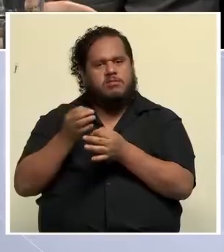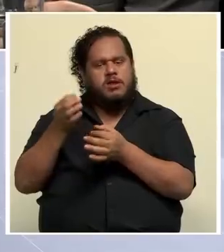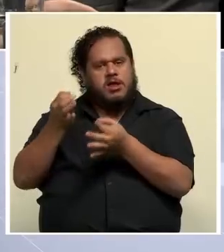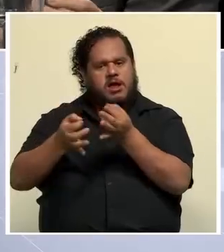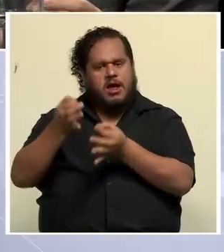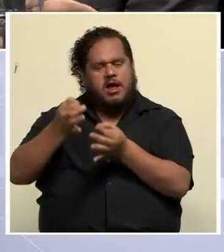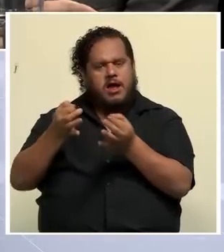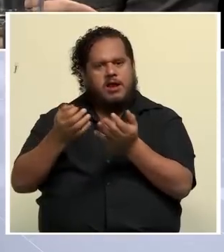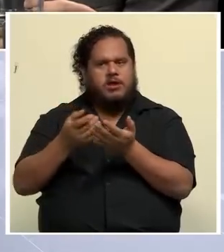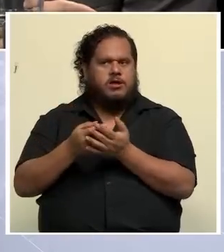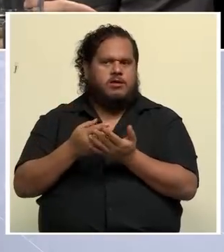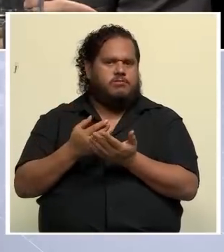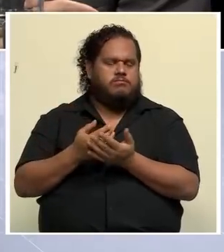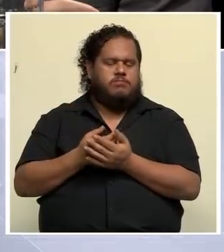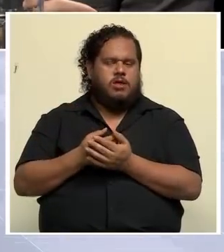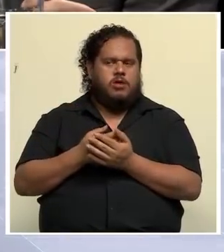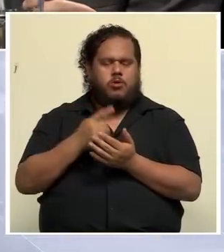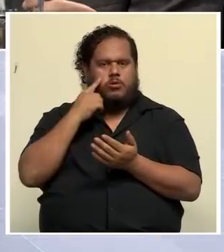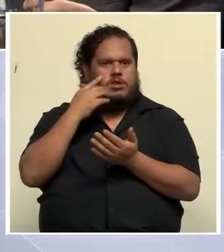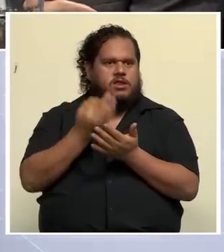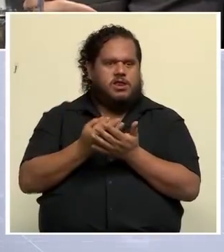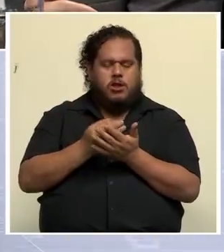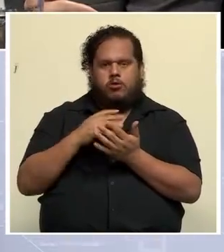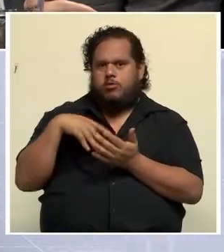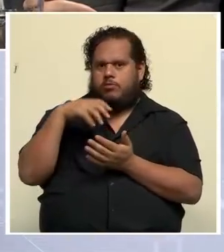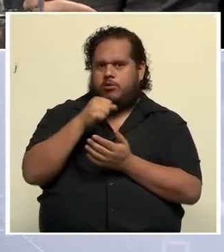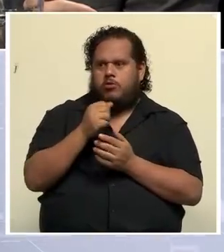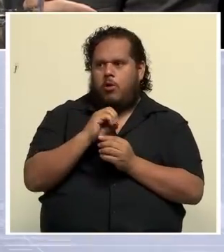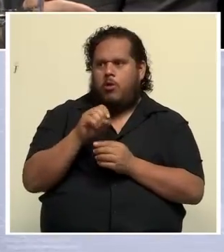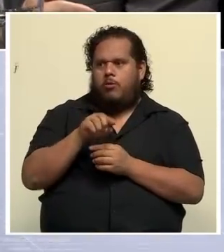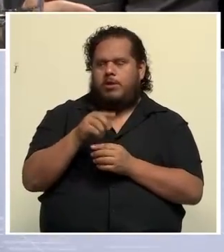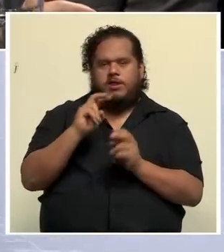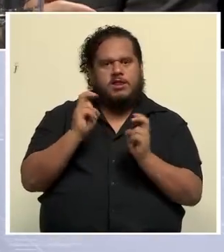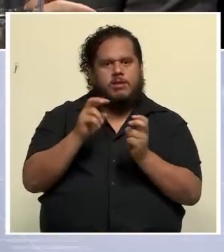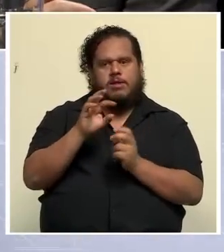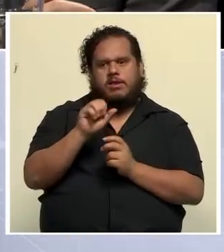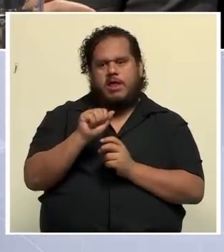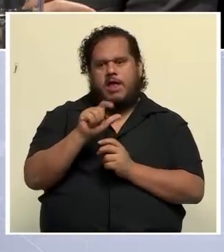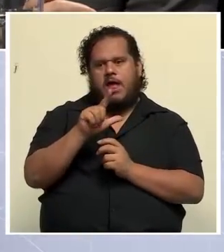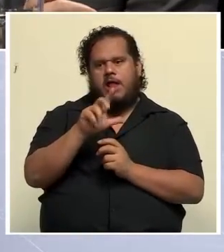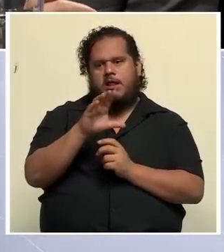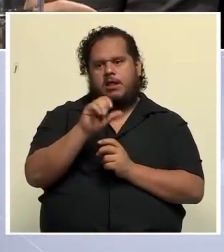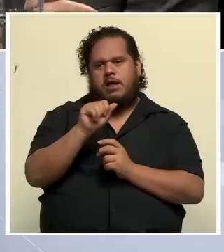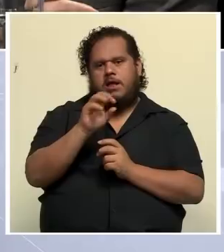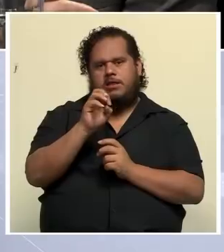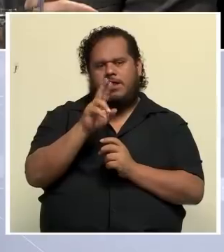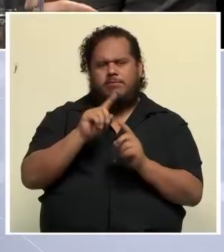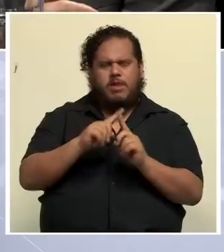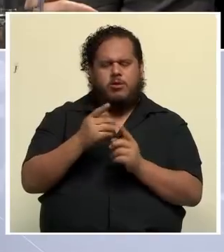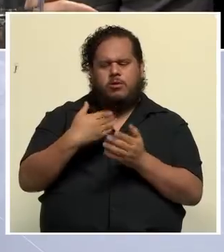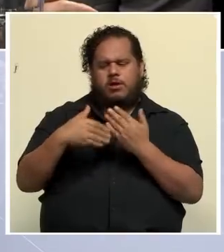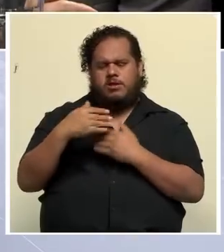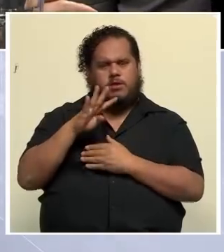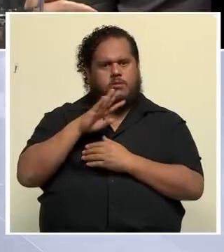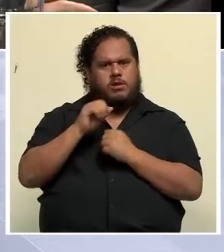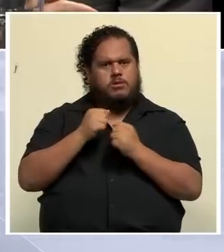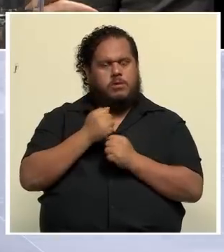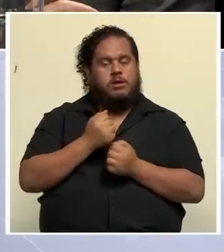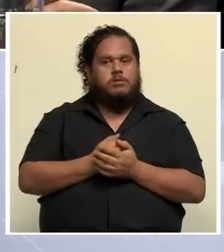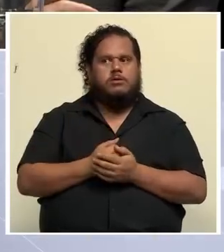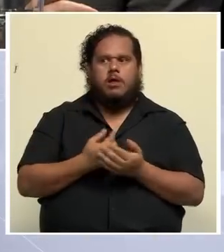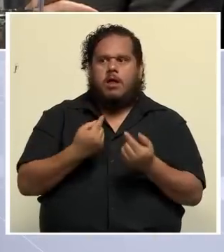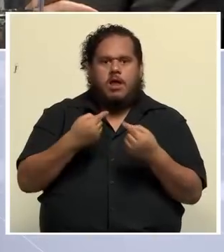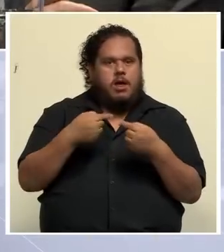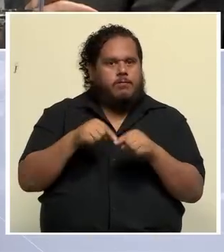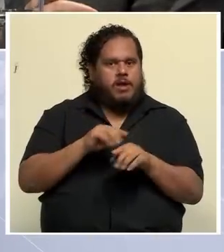juicio como acusado ni como testigo sospechoso por este tema de Alcatel. Y ya hace 4 años